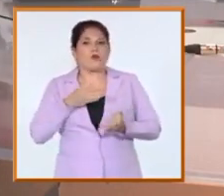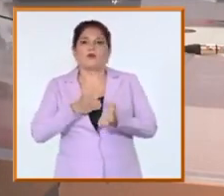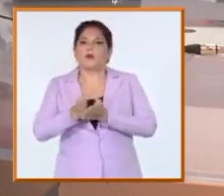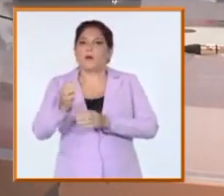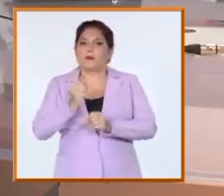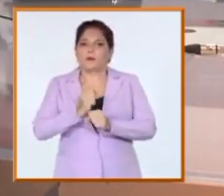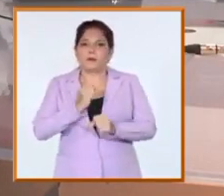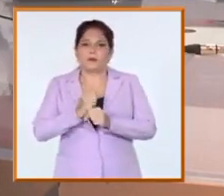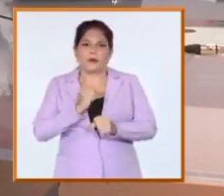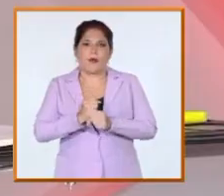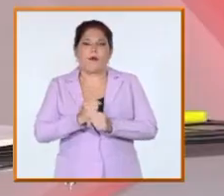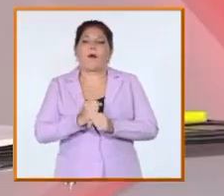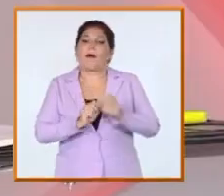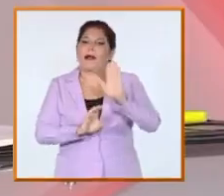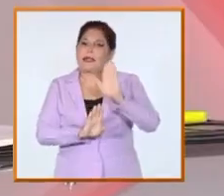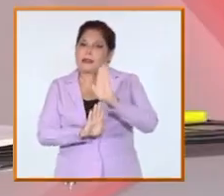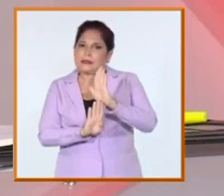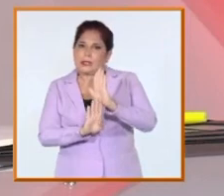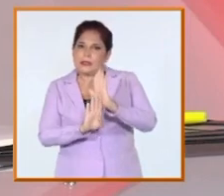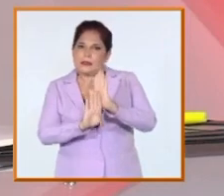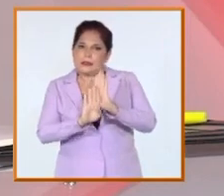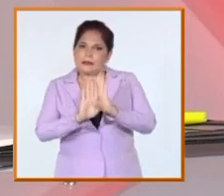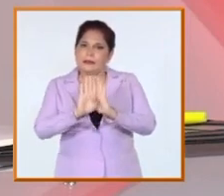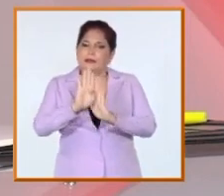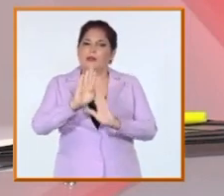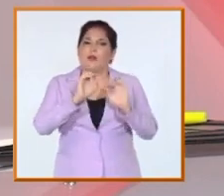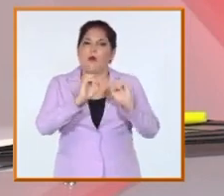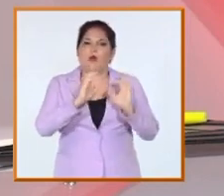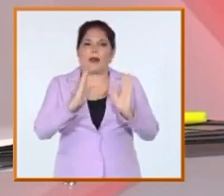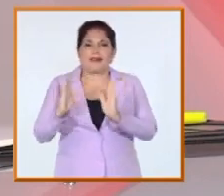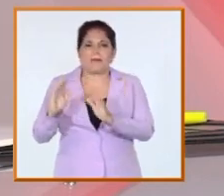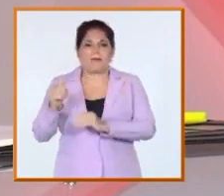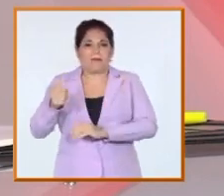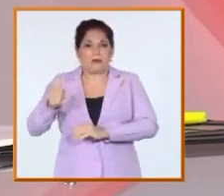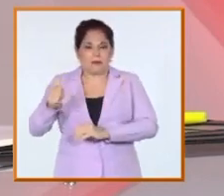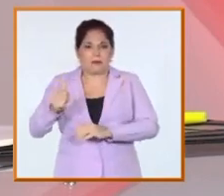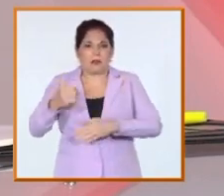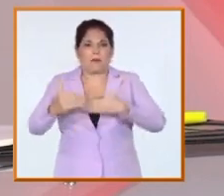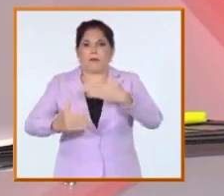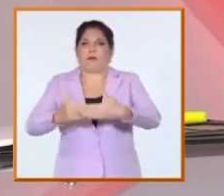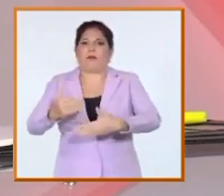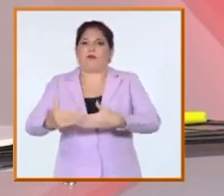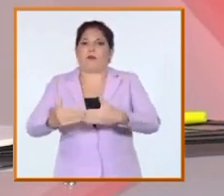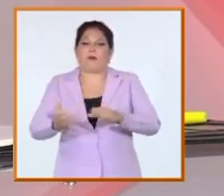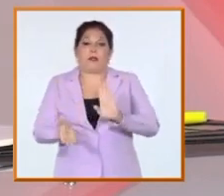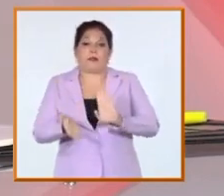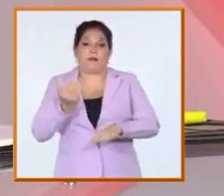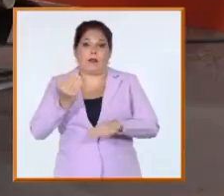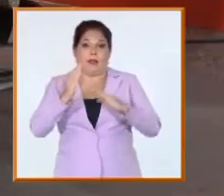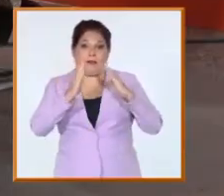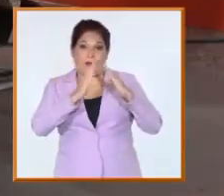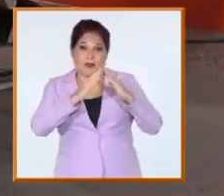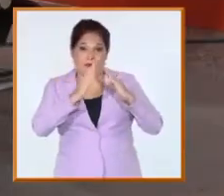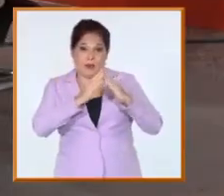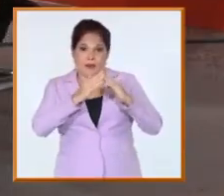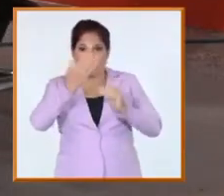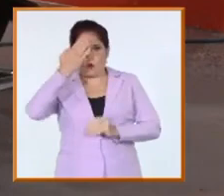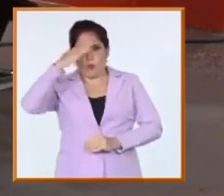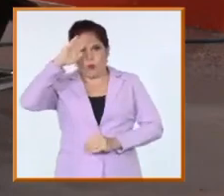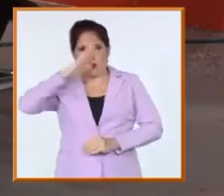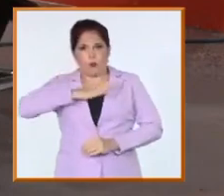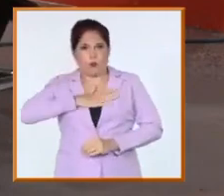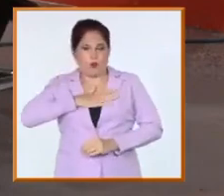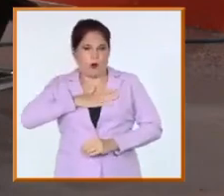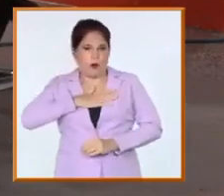intentar de alguna manera organizar mejor los procesos de rescate de las viviendas en el en el país